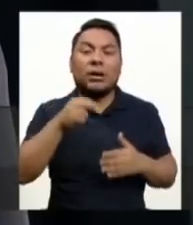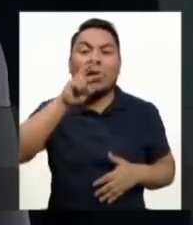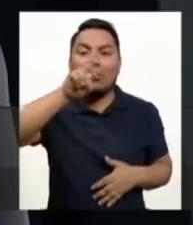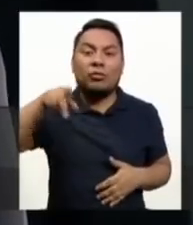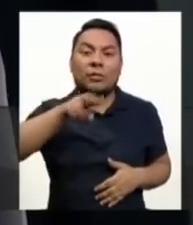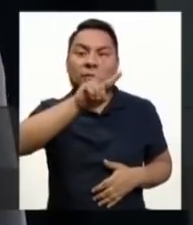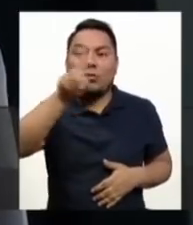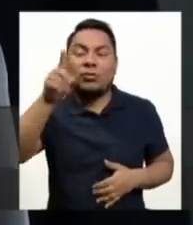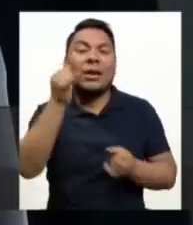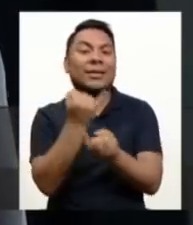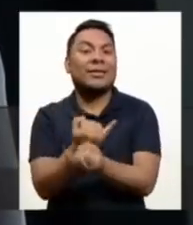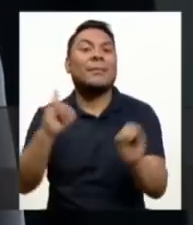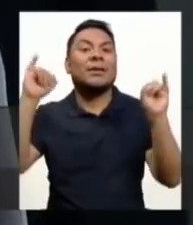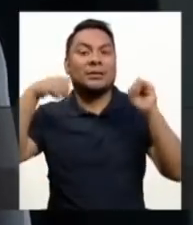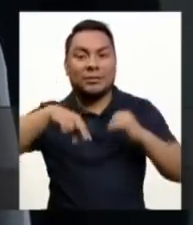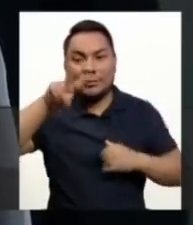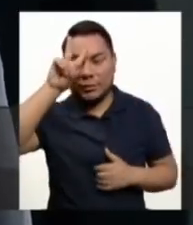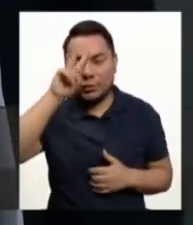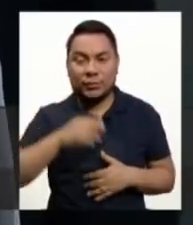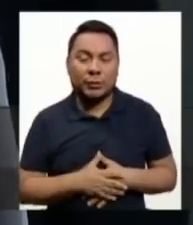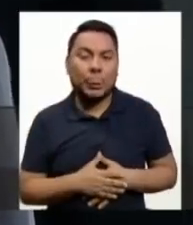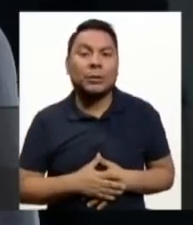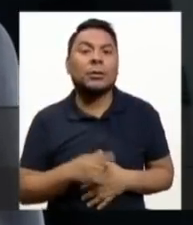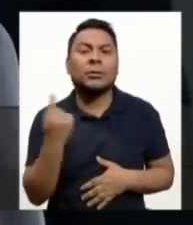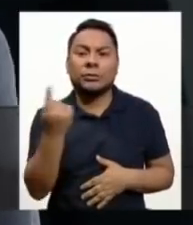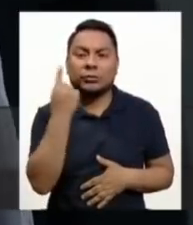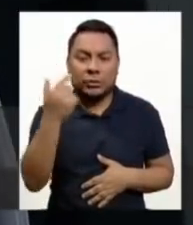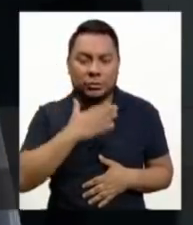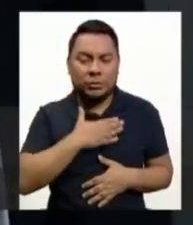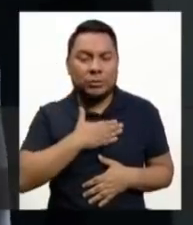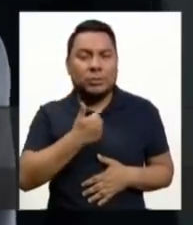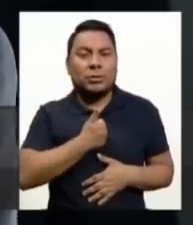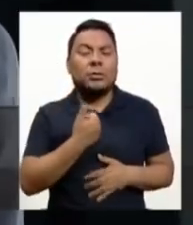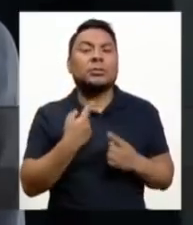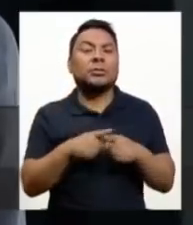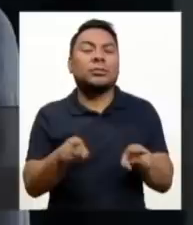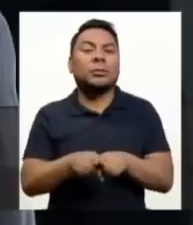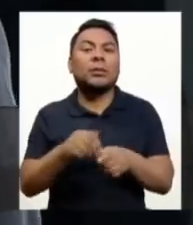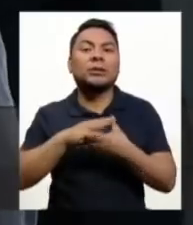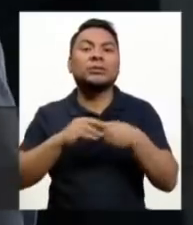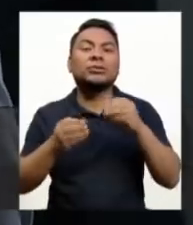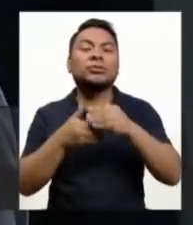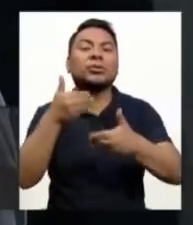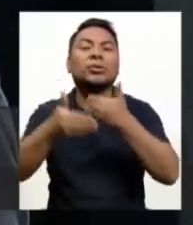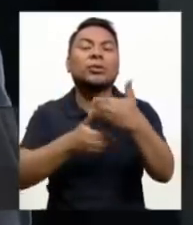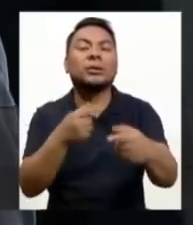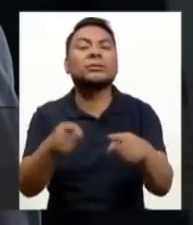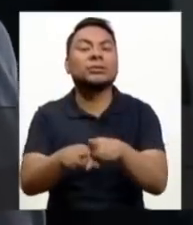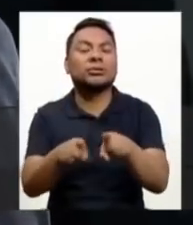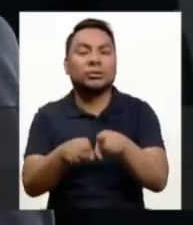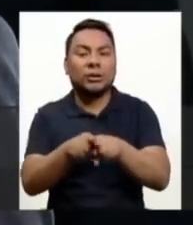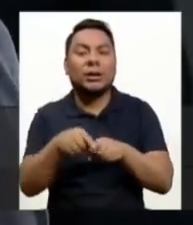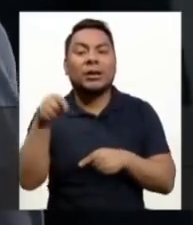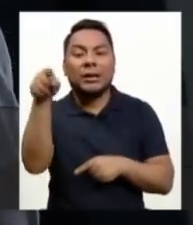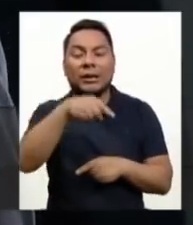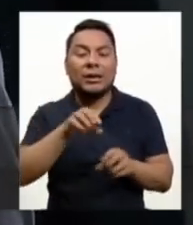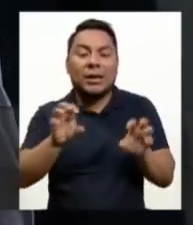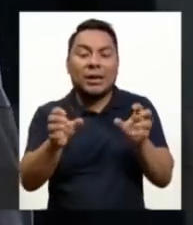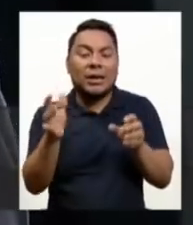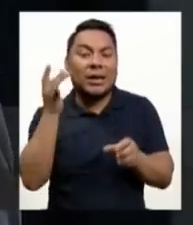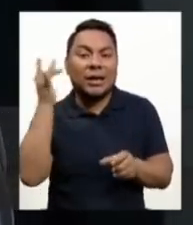nuestra independencia nacional, no solo por convicción, por relevancia histórica, sino porque somos la